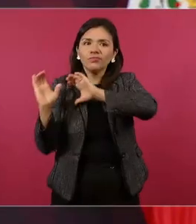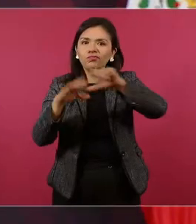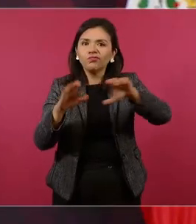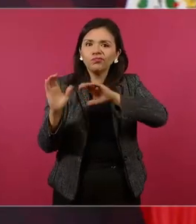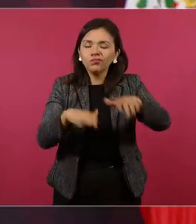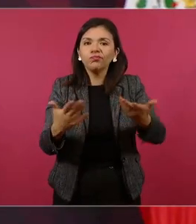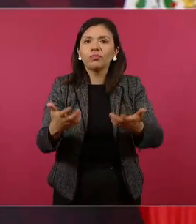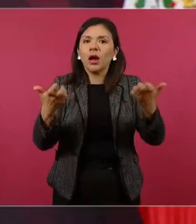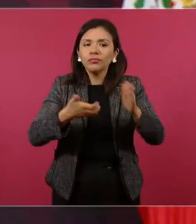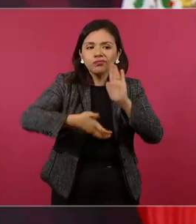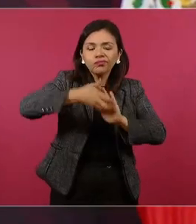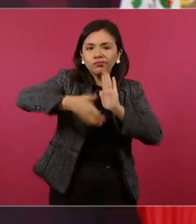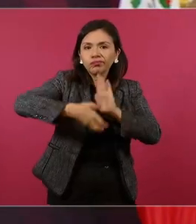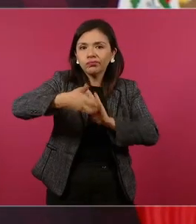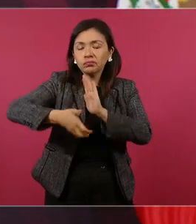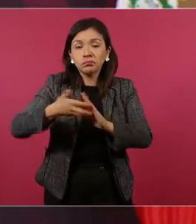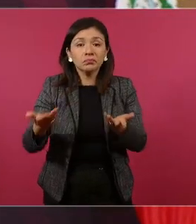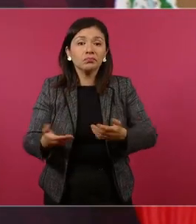hace la Ob